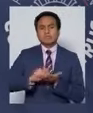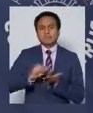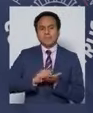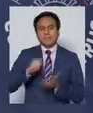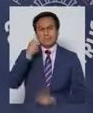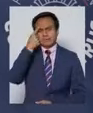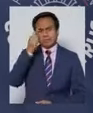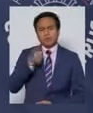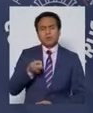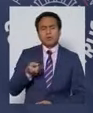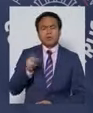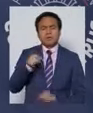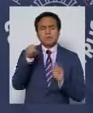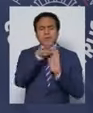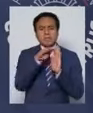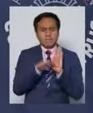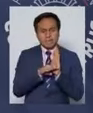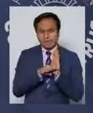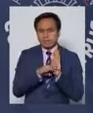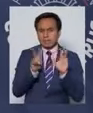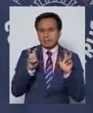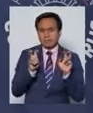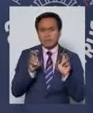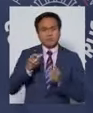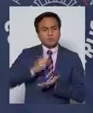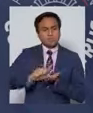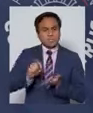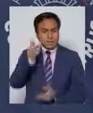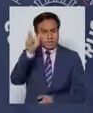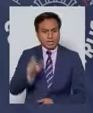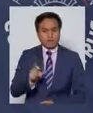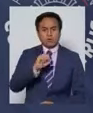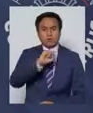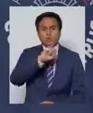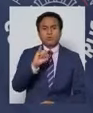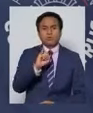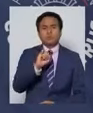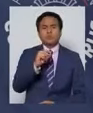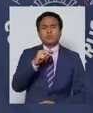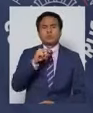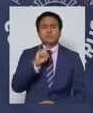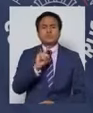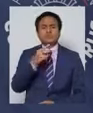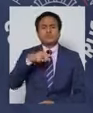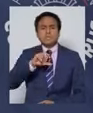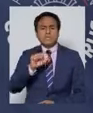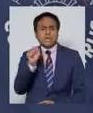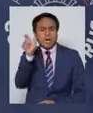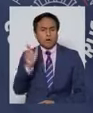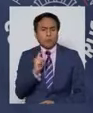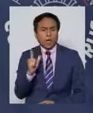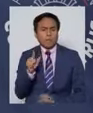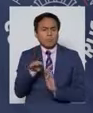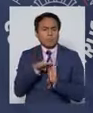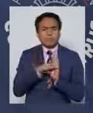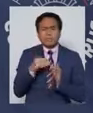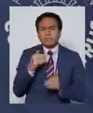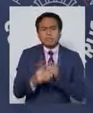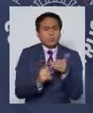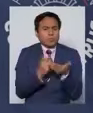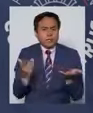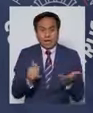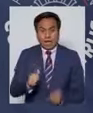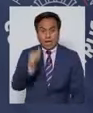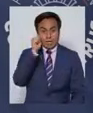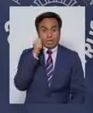Subsecretaria, pero volver a detallar en el sentido del subsecretario Zúñiga, ¿cuál fue el procedimiento que se hizo? Porque ayer